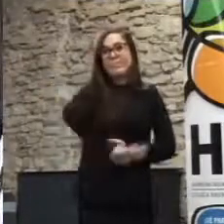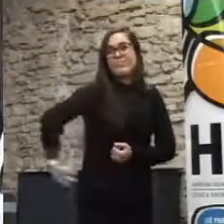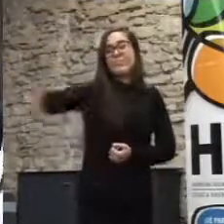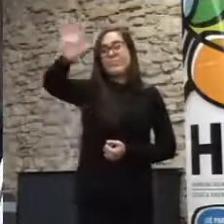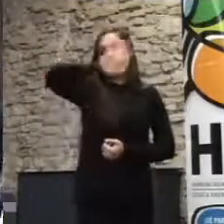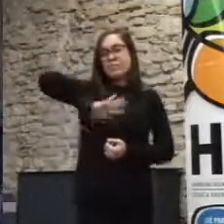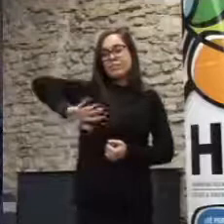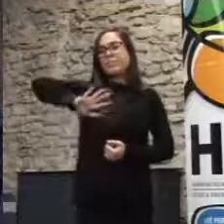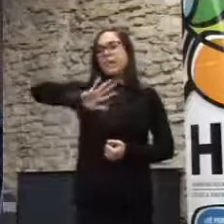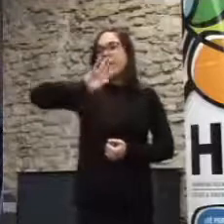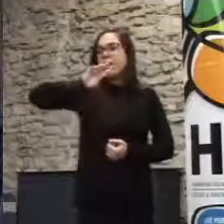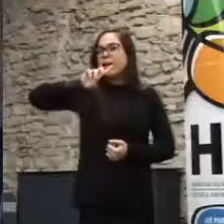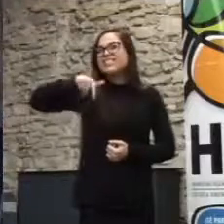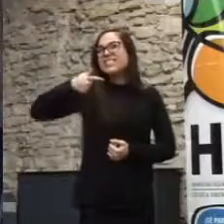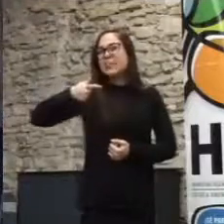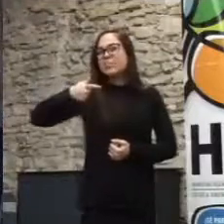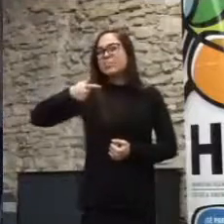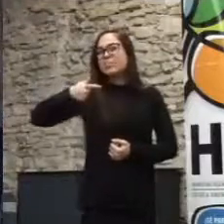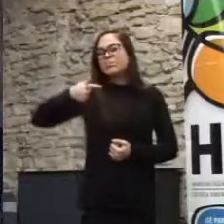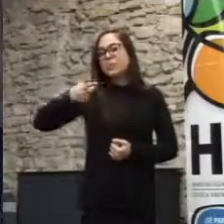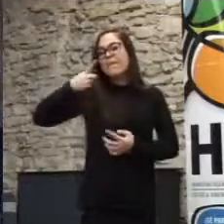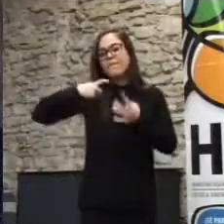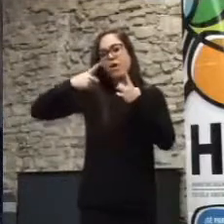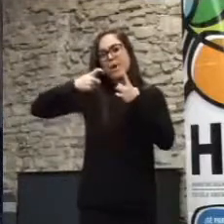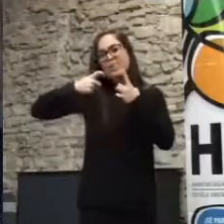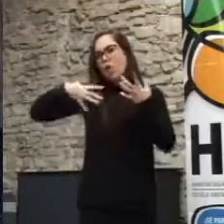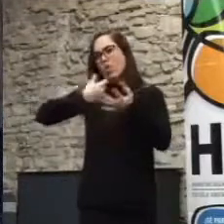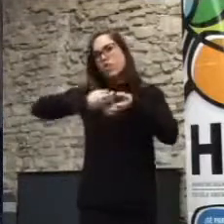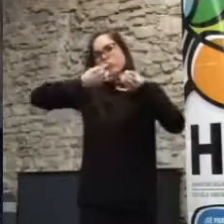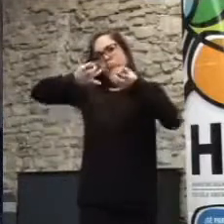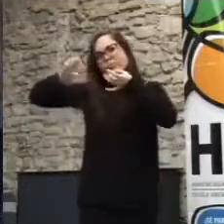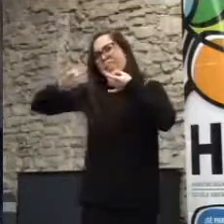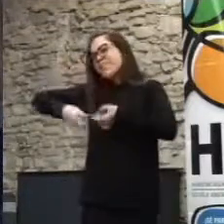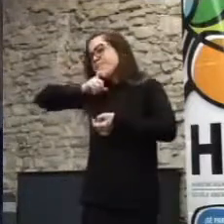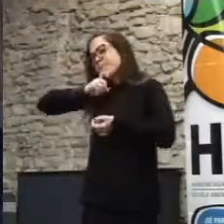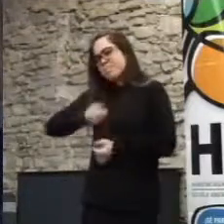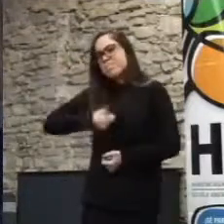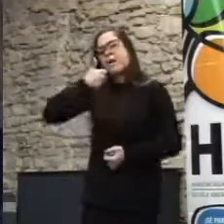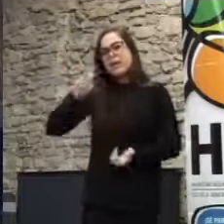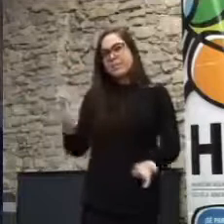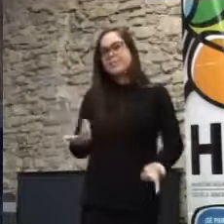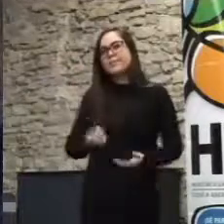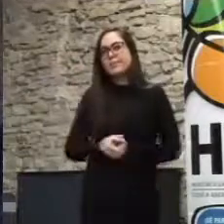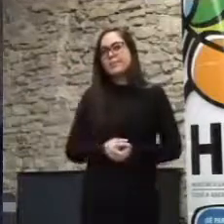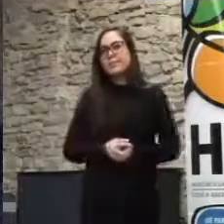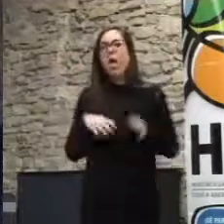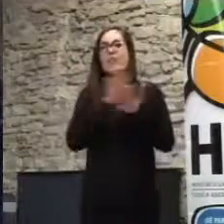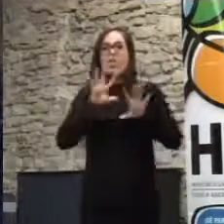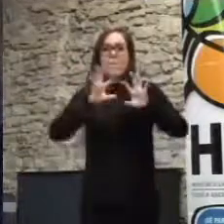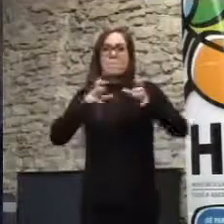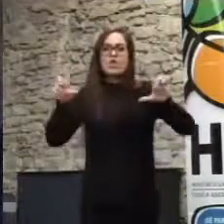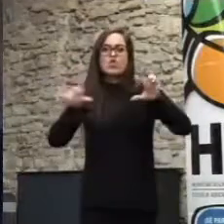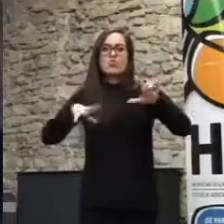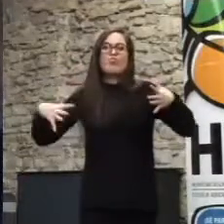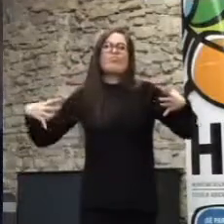poblacional y después informativo, claro, porque es muy complicado. Es un entorno muy complicado para los medios poder